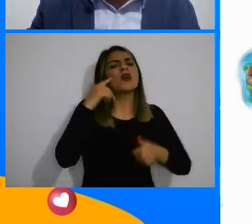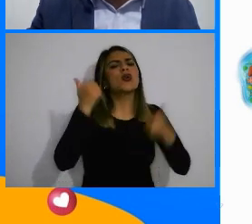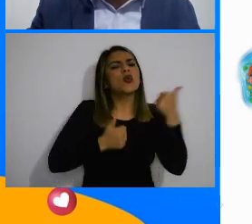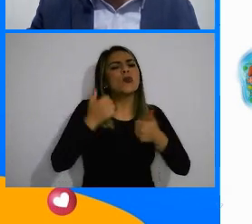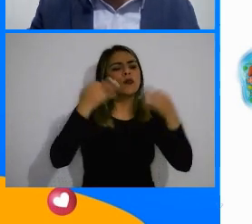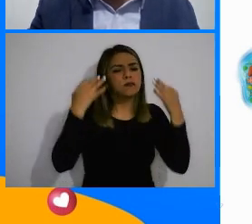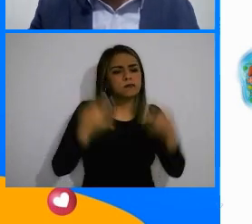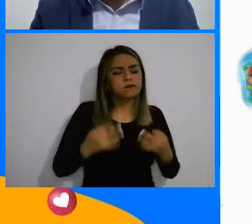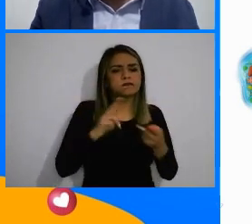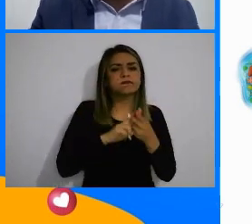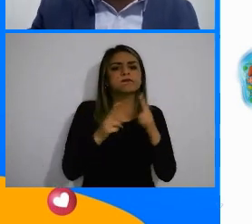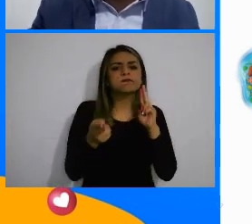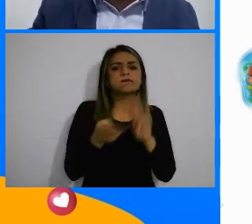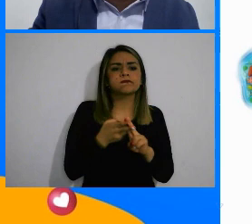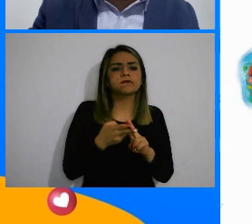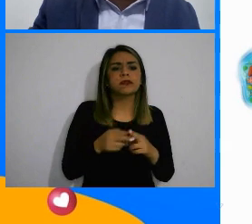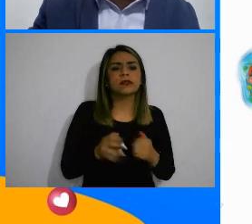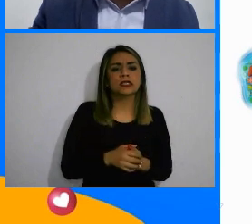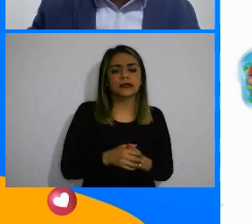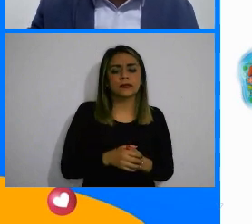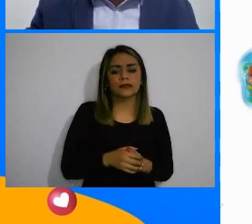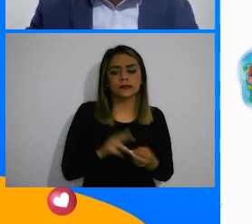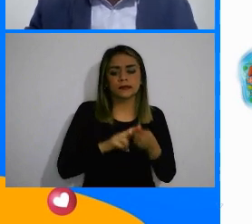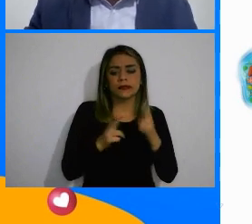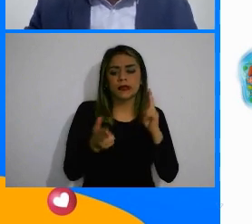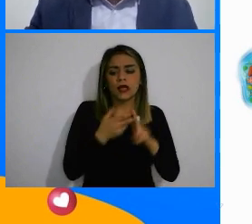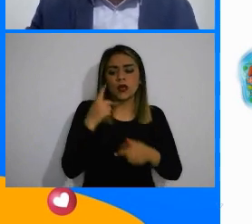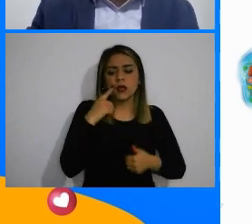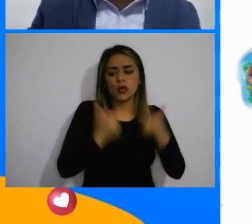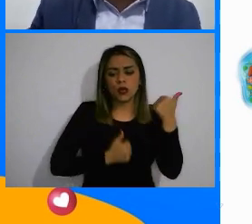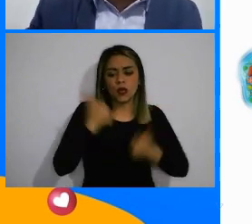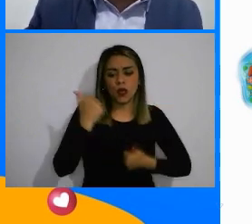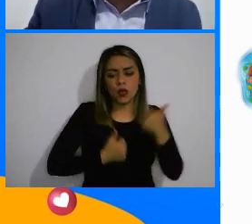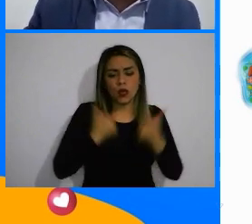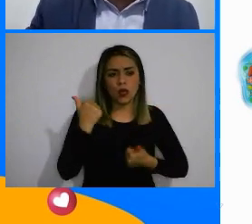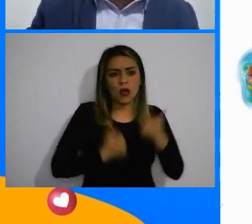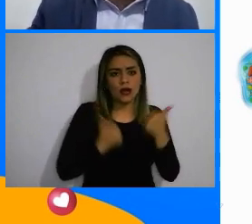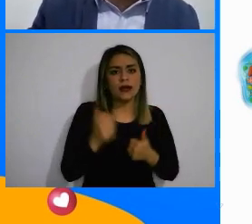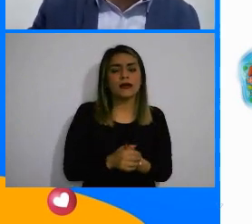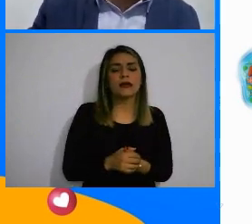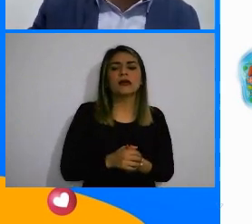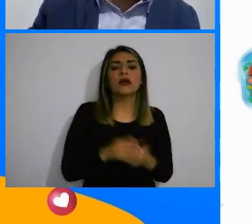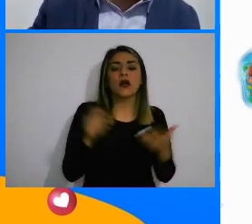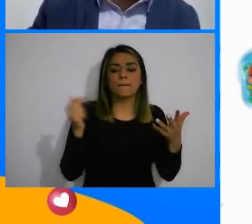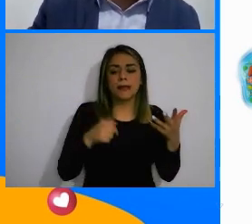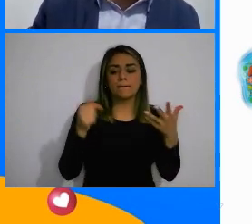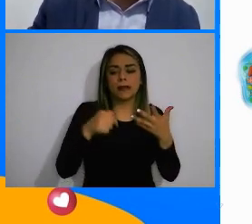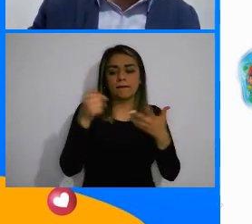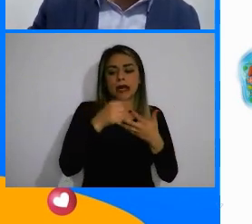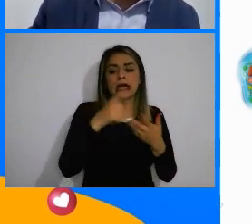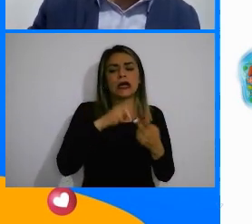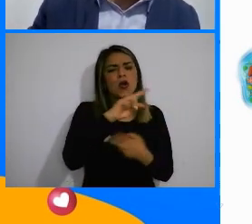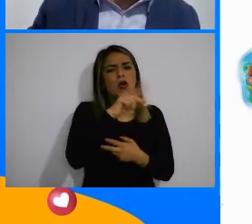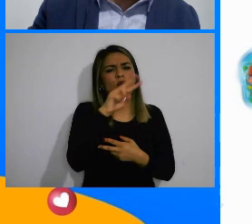ya individuos, organismos superiores. Resulta de que la biología nos dice que entonces